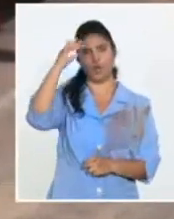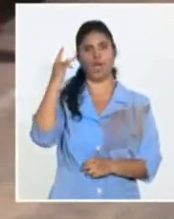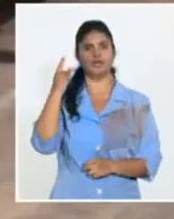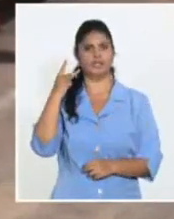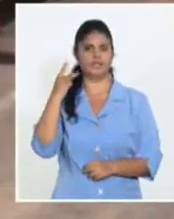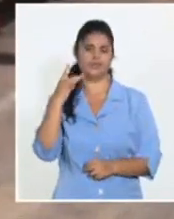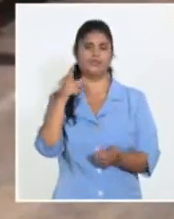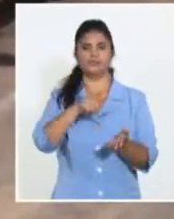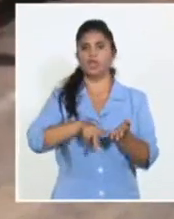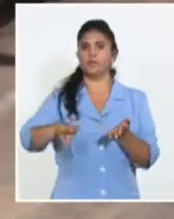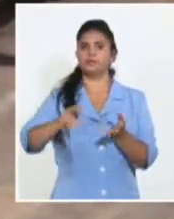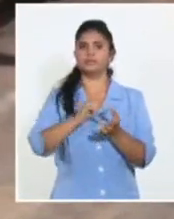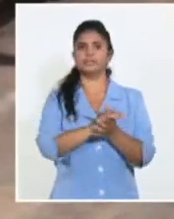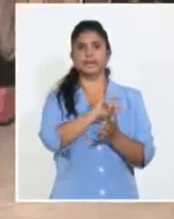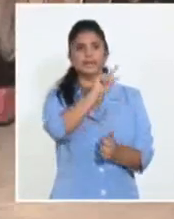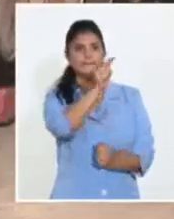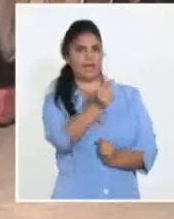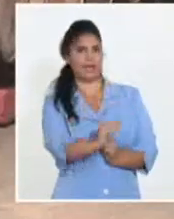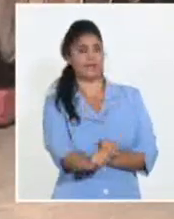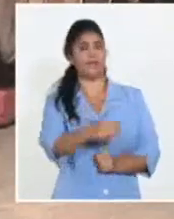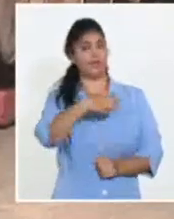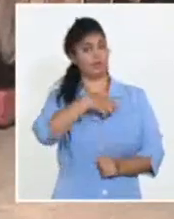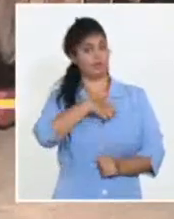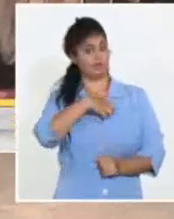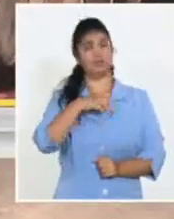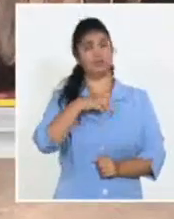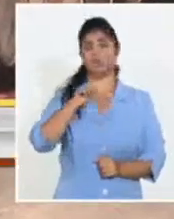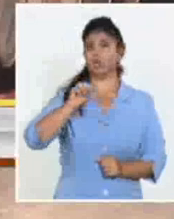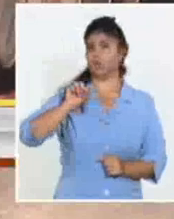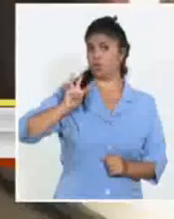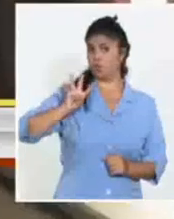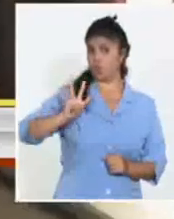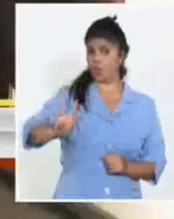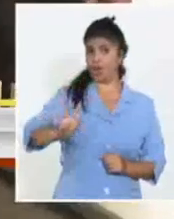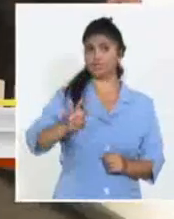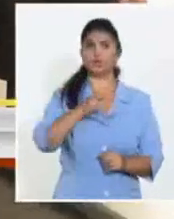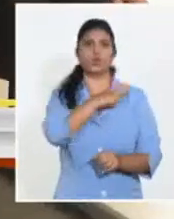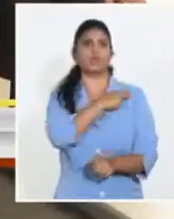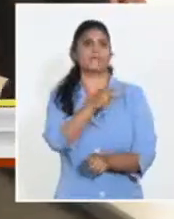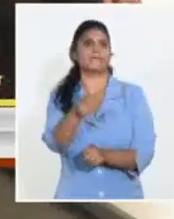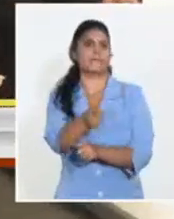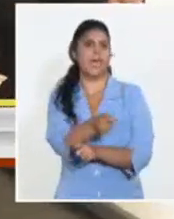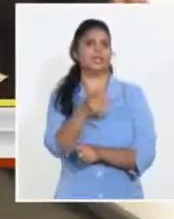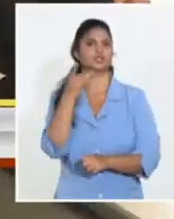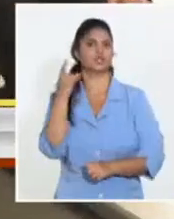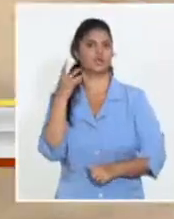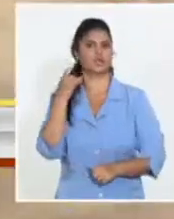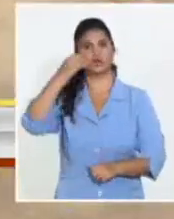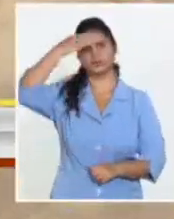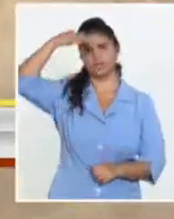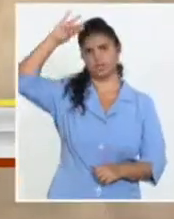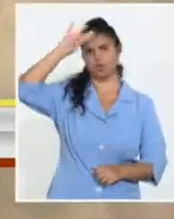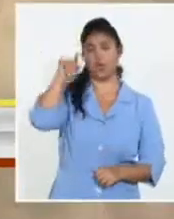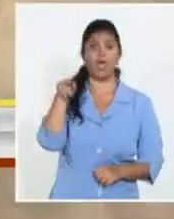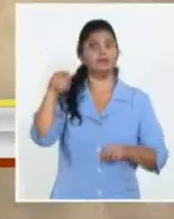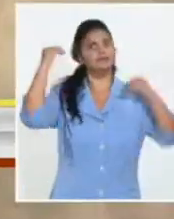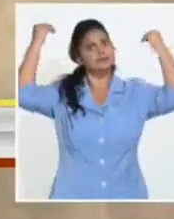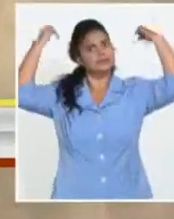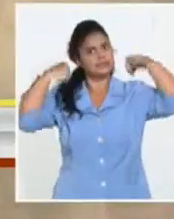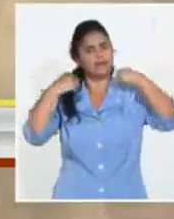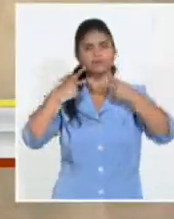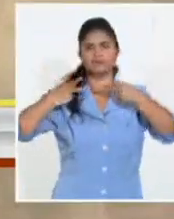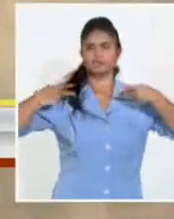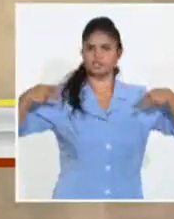La provincia de Mayabeque cuenta con 4 de los 9 maestros de ron ligero de Cuba, cuyos saberes fueron declarados por